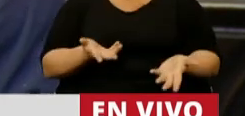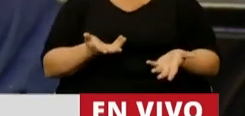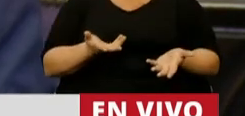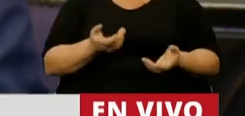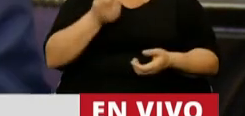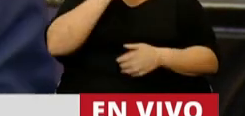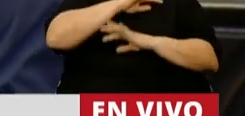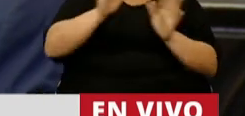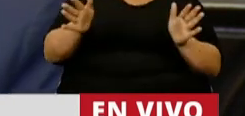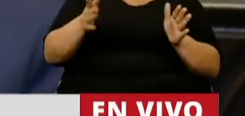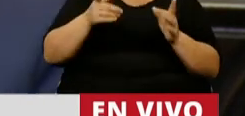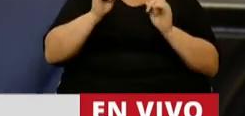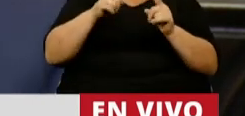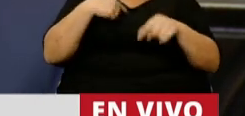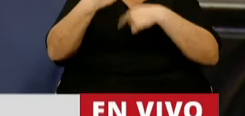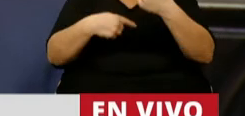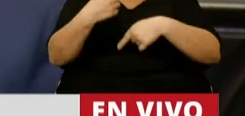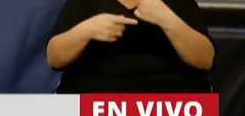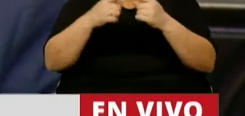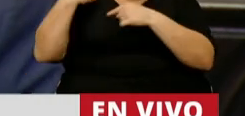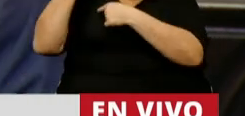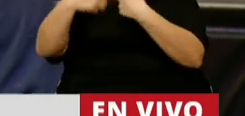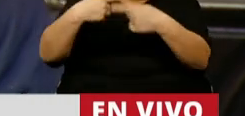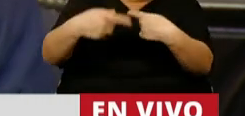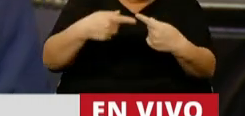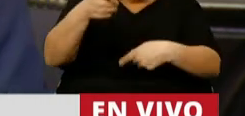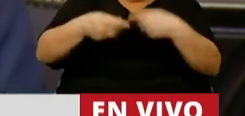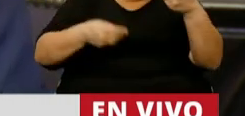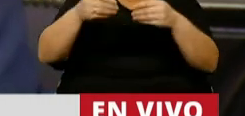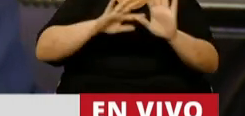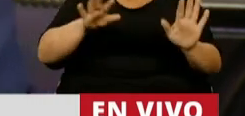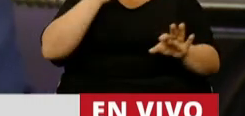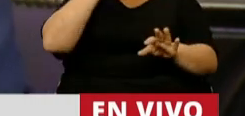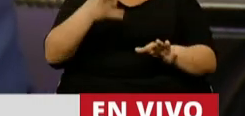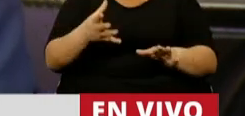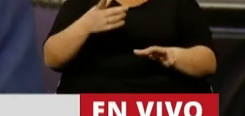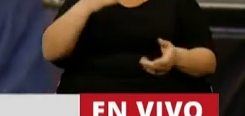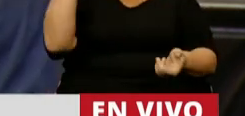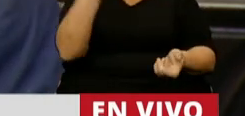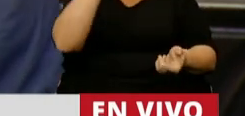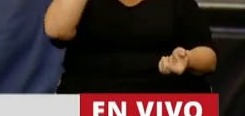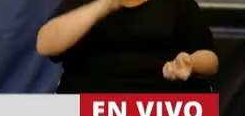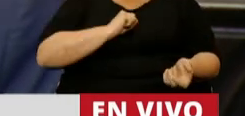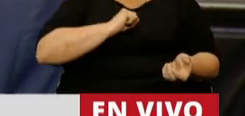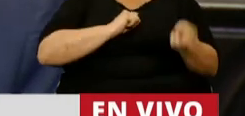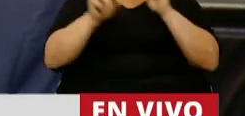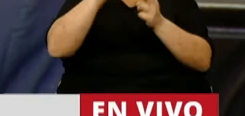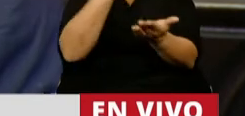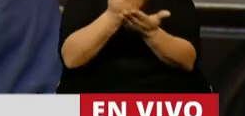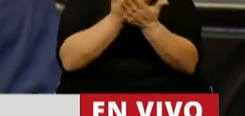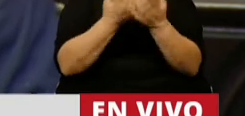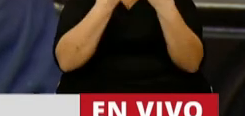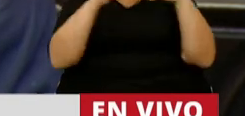¿Y si en vez de seguir por el mismo camino como estamos siguiendo con este presupuesto, nos animamos a generar